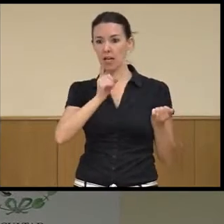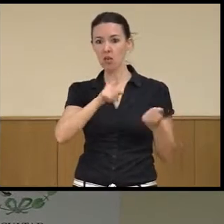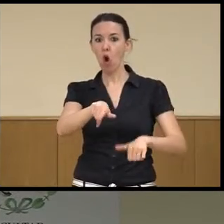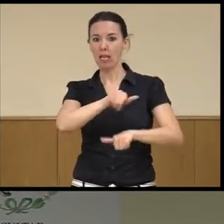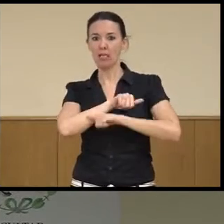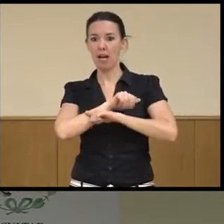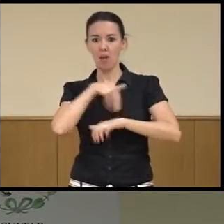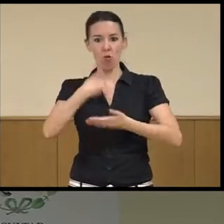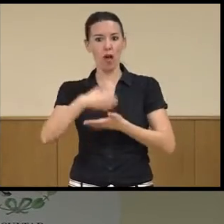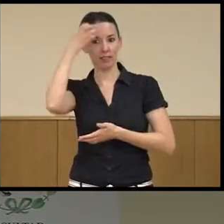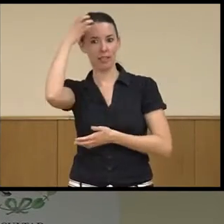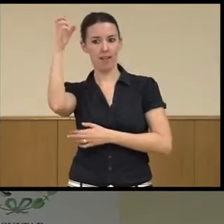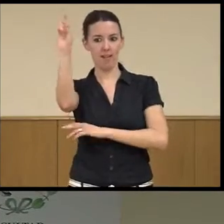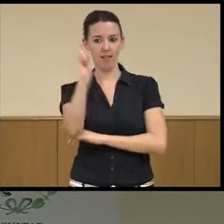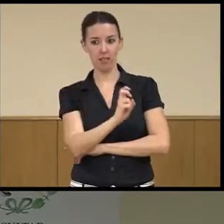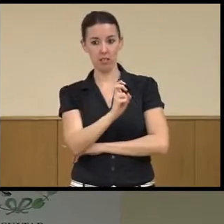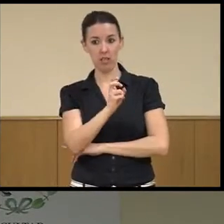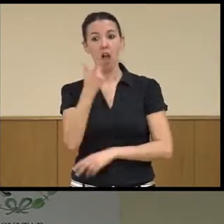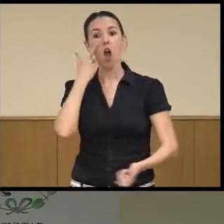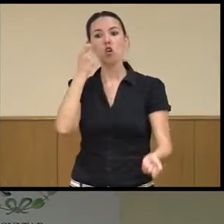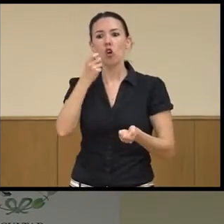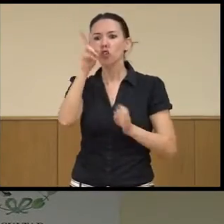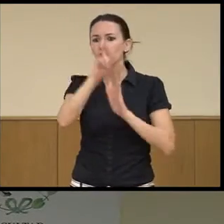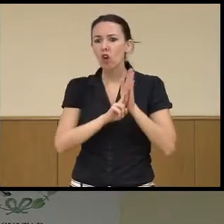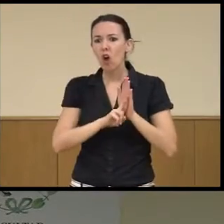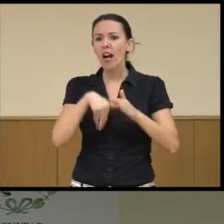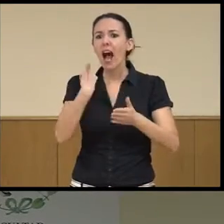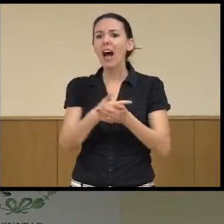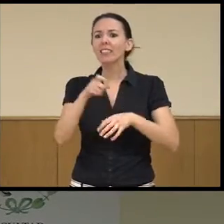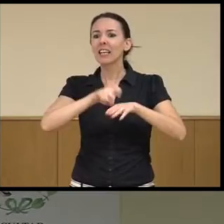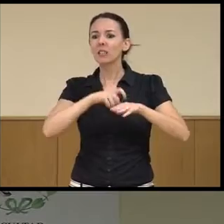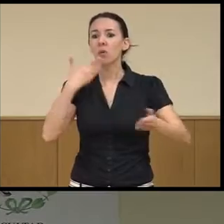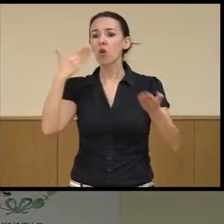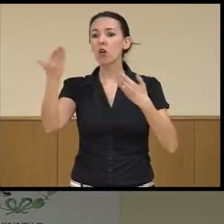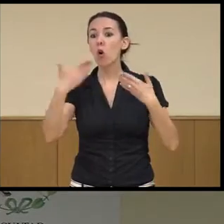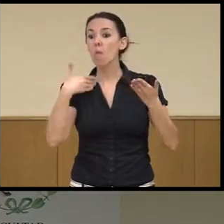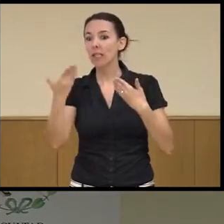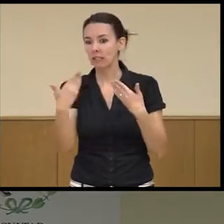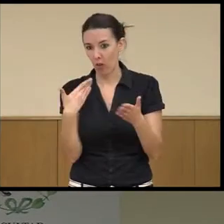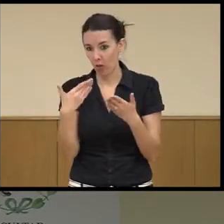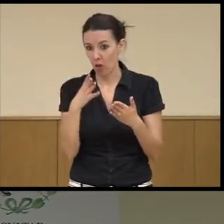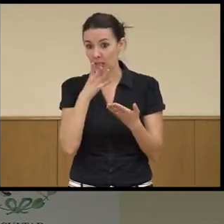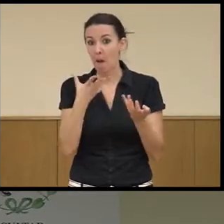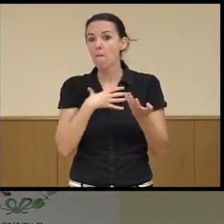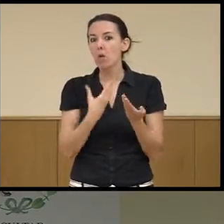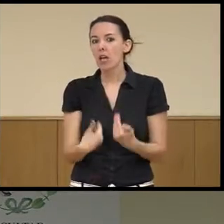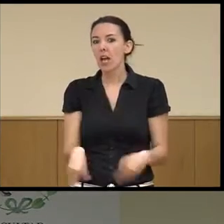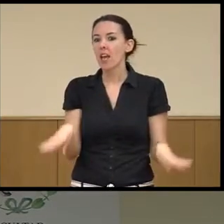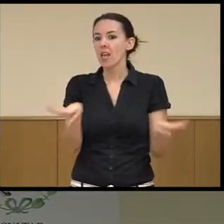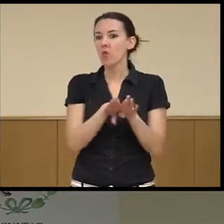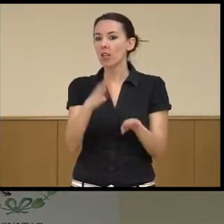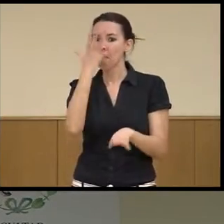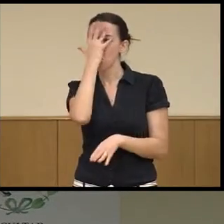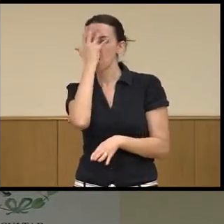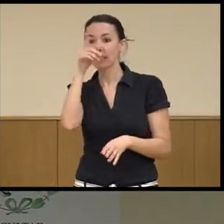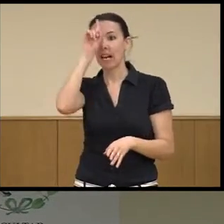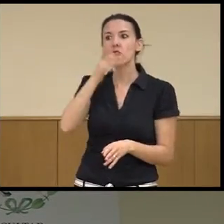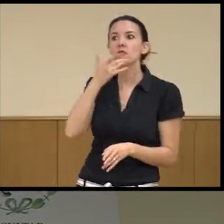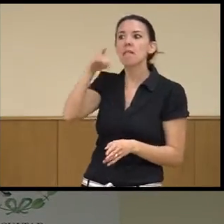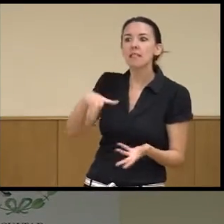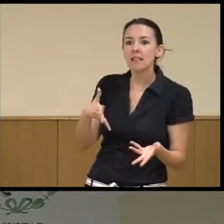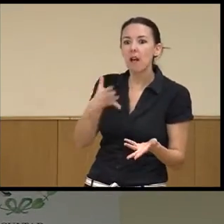señores. Y se trataba de regular hasta el tipo de conversaciones, no fuera que la fugaz y fingida igualdad provocada por las máscaras